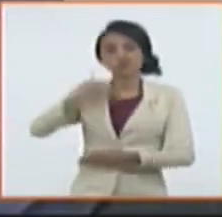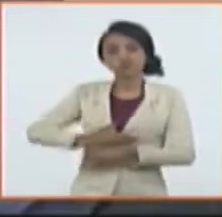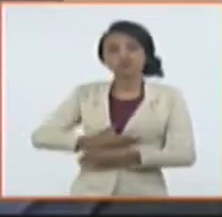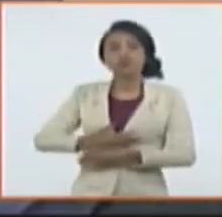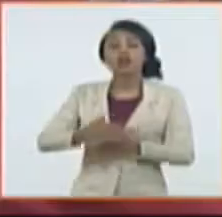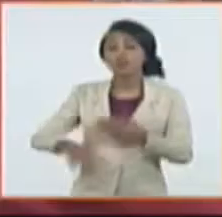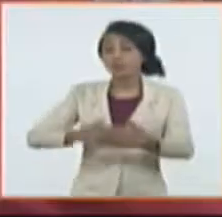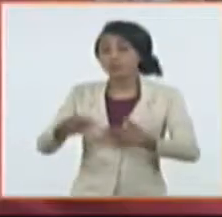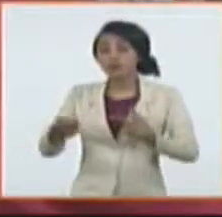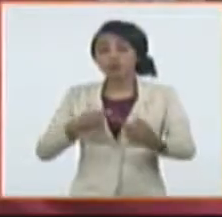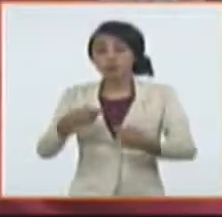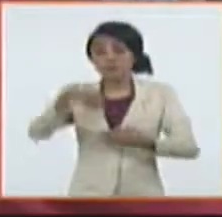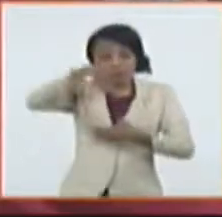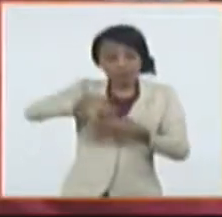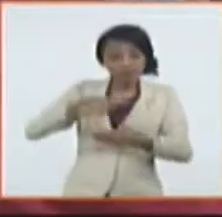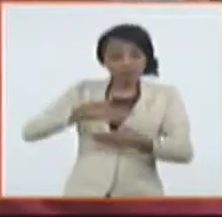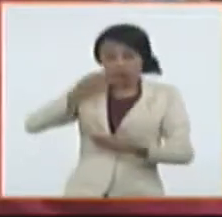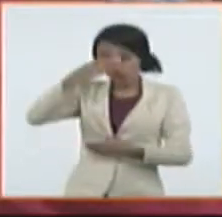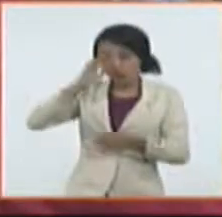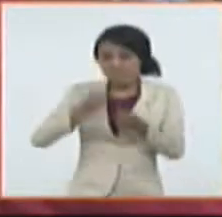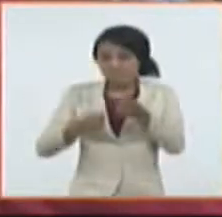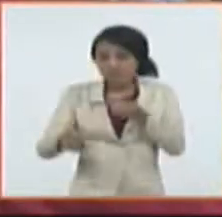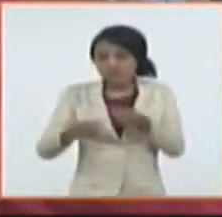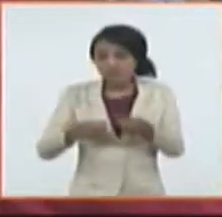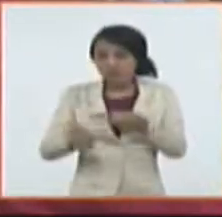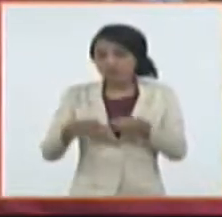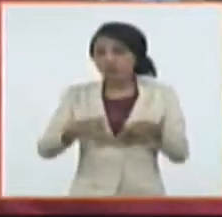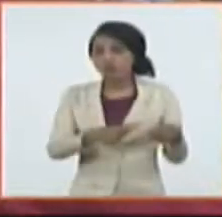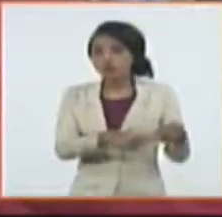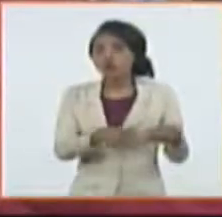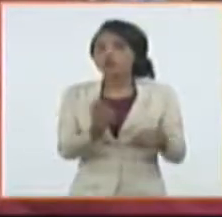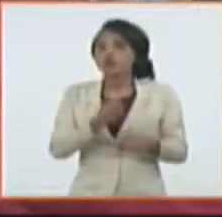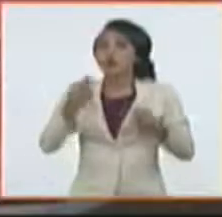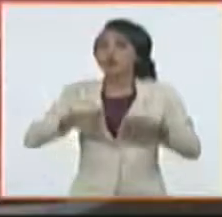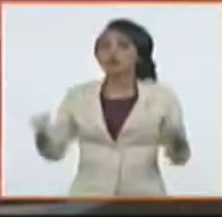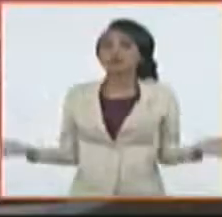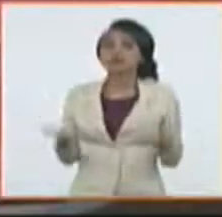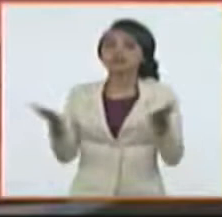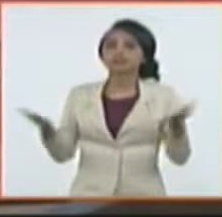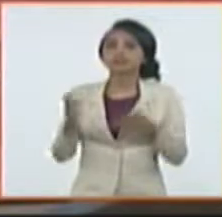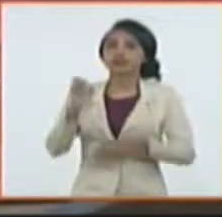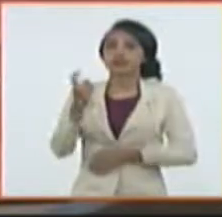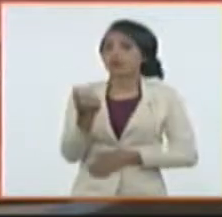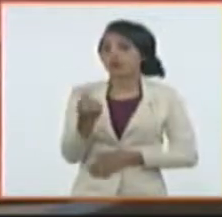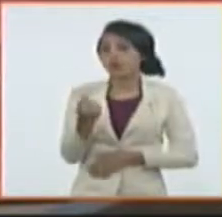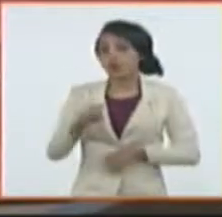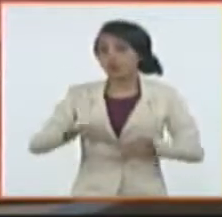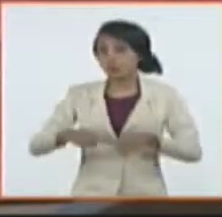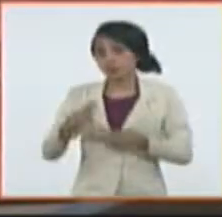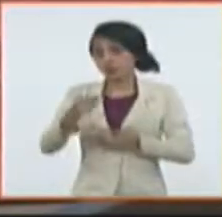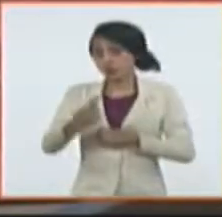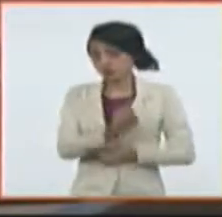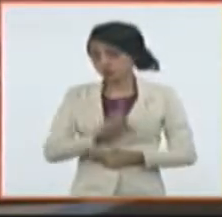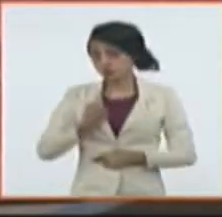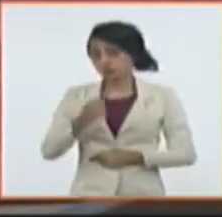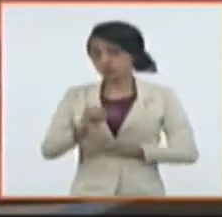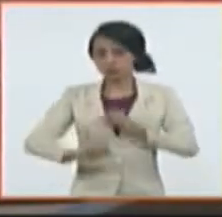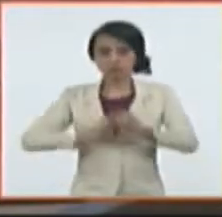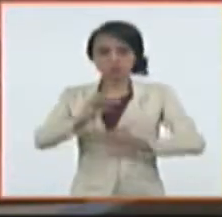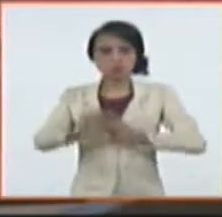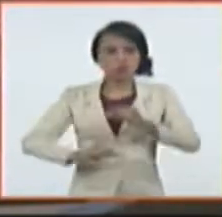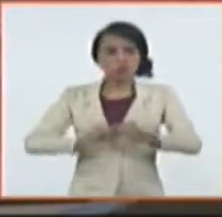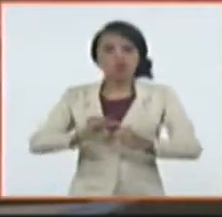interior lo tenemos que enfrentar reanimando la economía. Por eso hemos ido dando pasos ahora que vamos avanzando con más seguridad